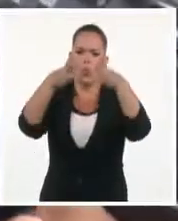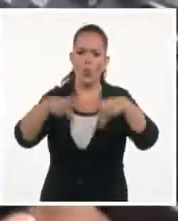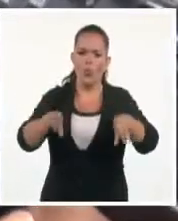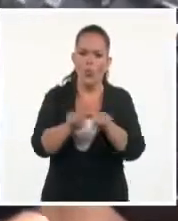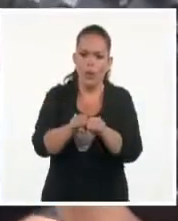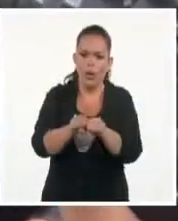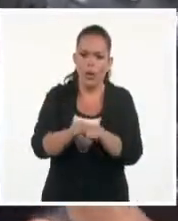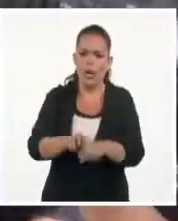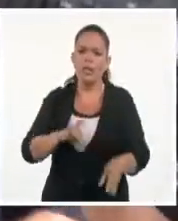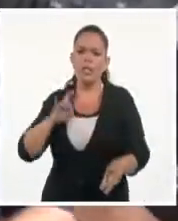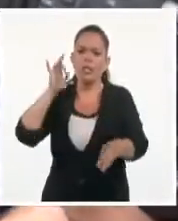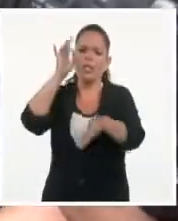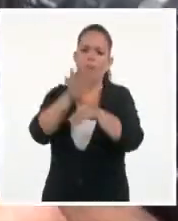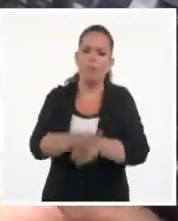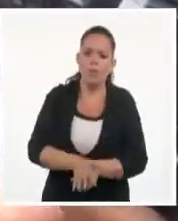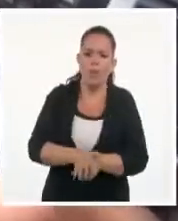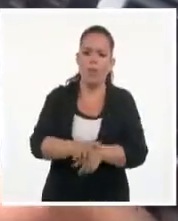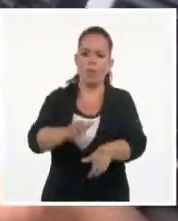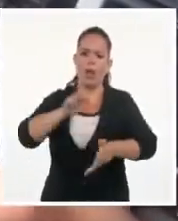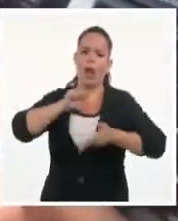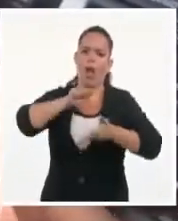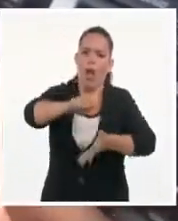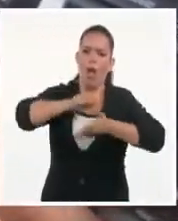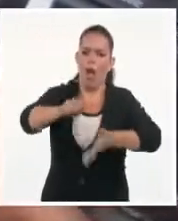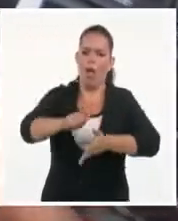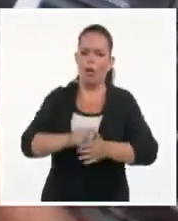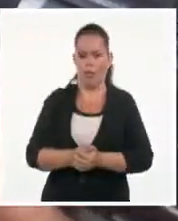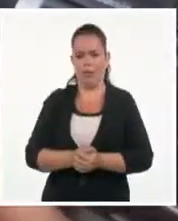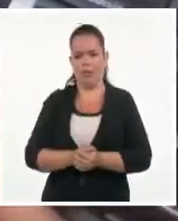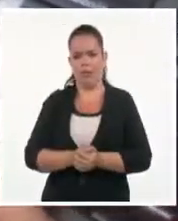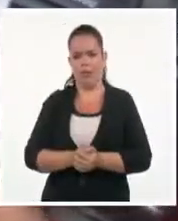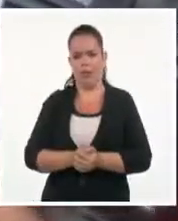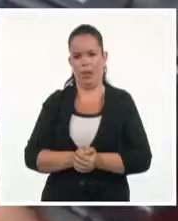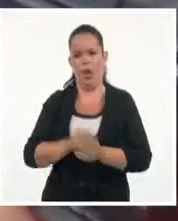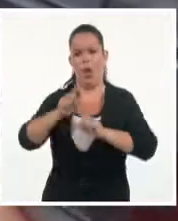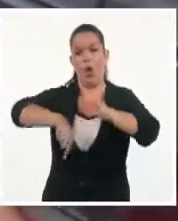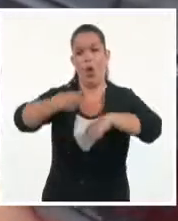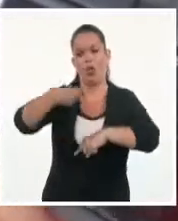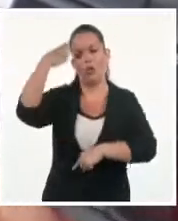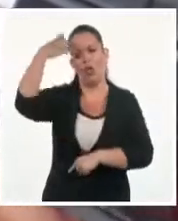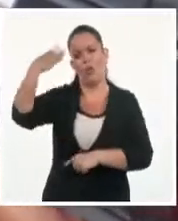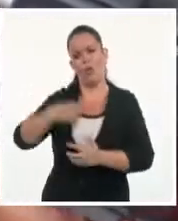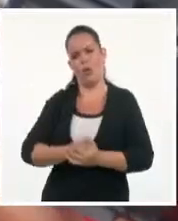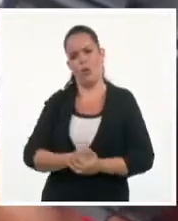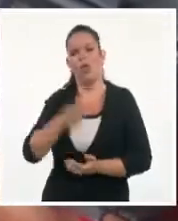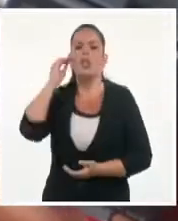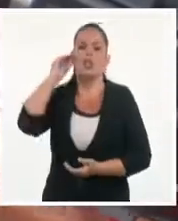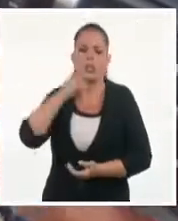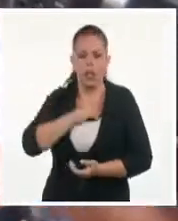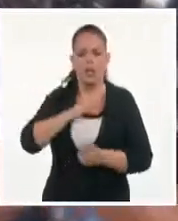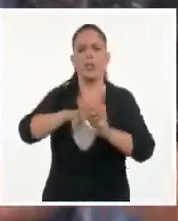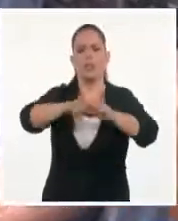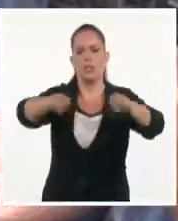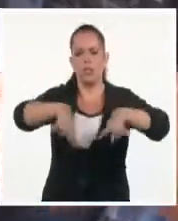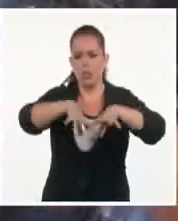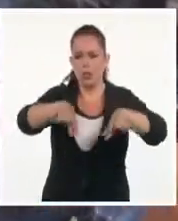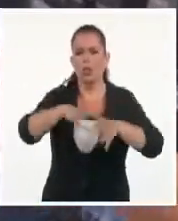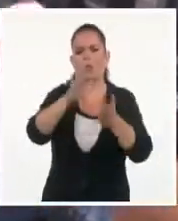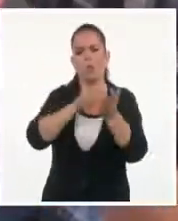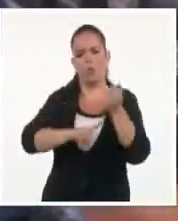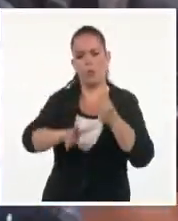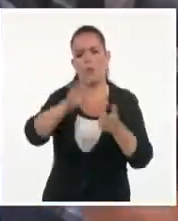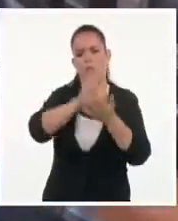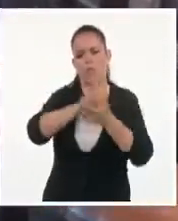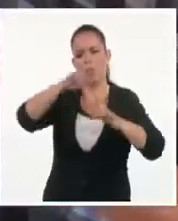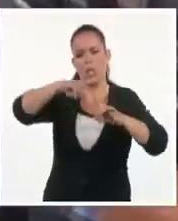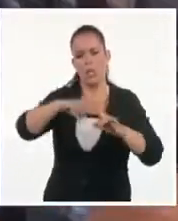una campaña, han tomado como pretexto la situación de Matanzas, han tomado como pretexto la situación de Cuba y han